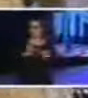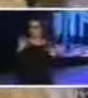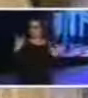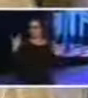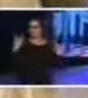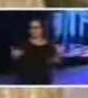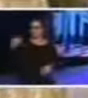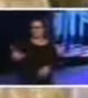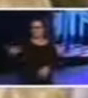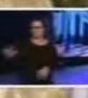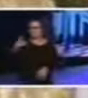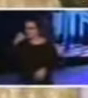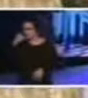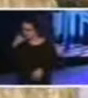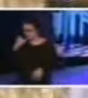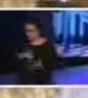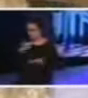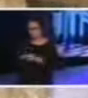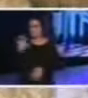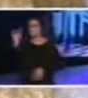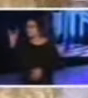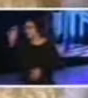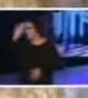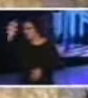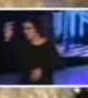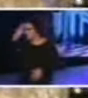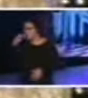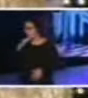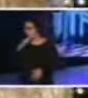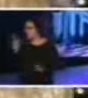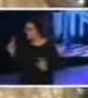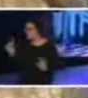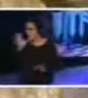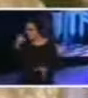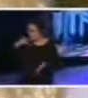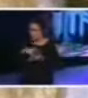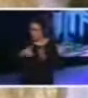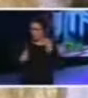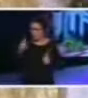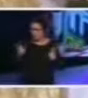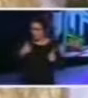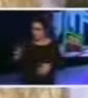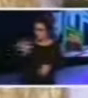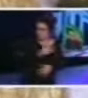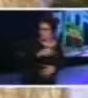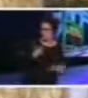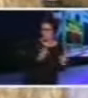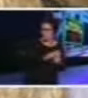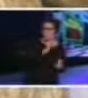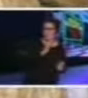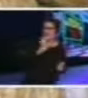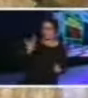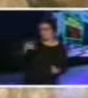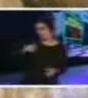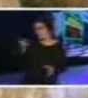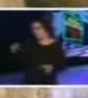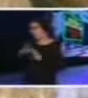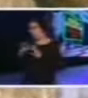¿Sí? Hola, papá. No, papá, estoy en el concurso. Me tocaba con mamá. Sí, yo también te echo de